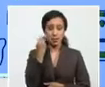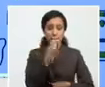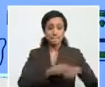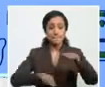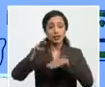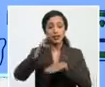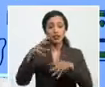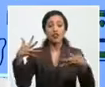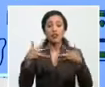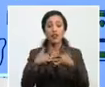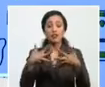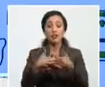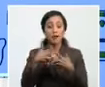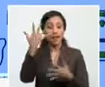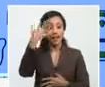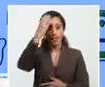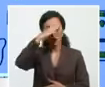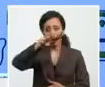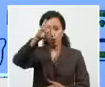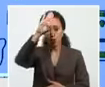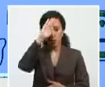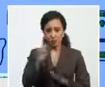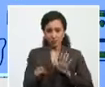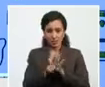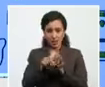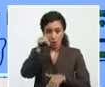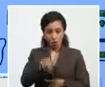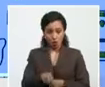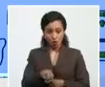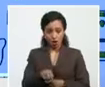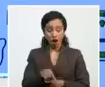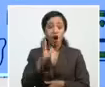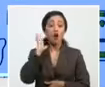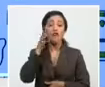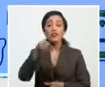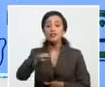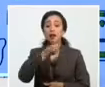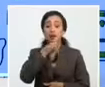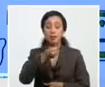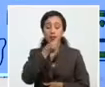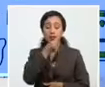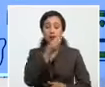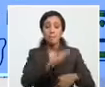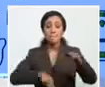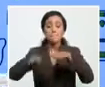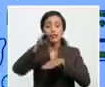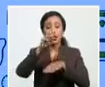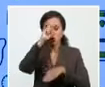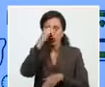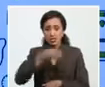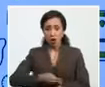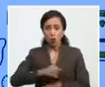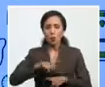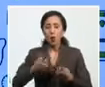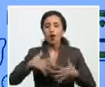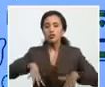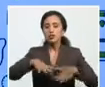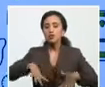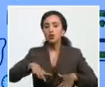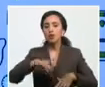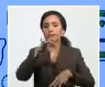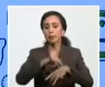Exteriores de la República de Cuba. Iniciamos de inmediato la conferencia de prensa del Ministerio de Salud Pública sobre la situación epidemiológica